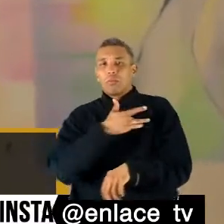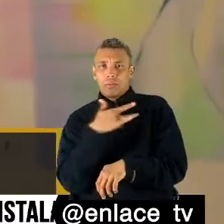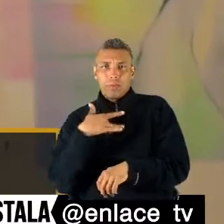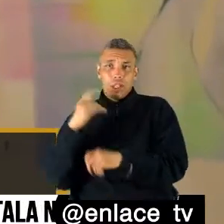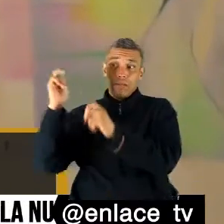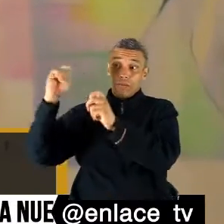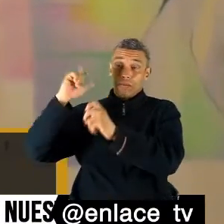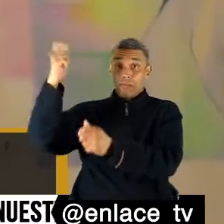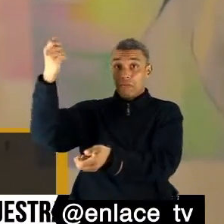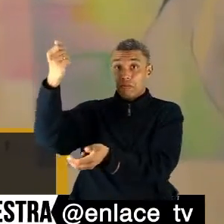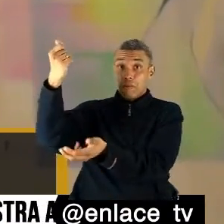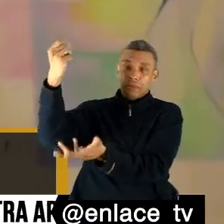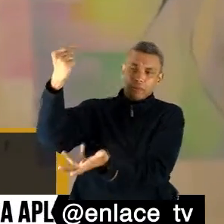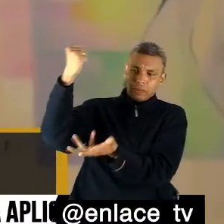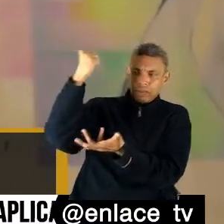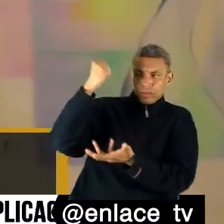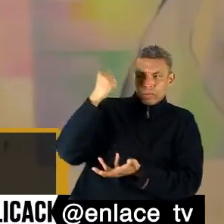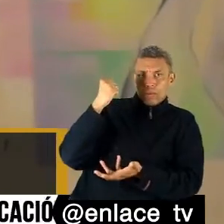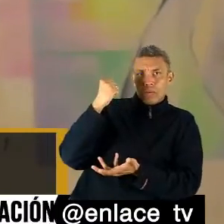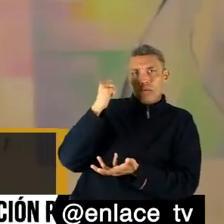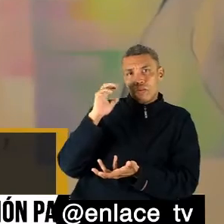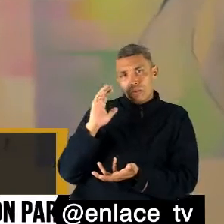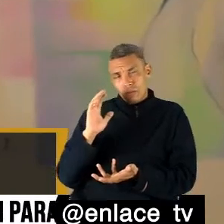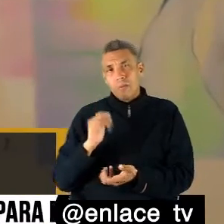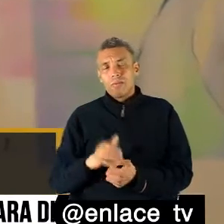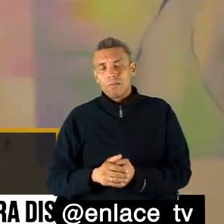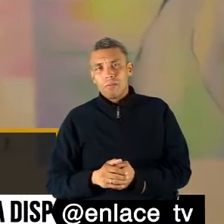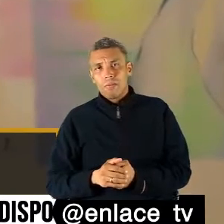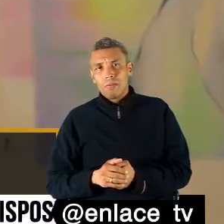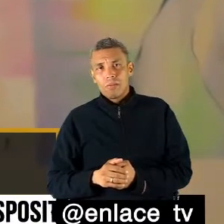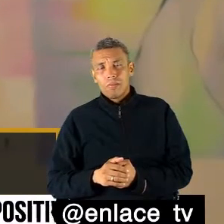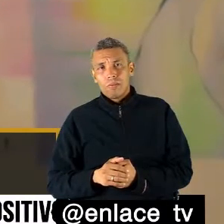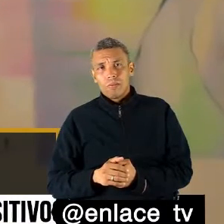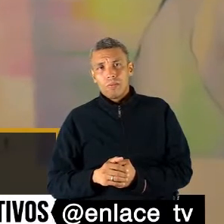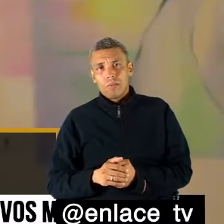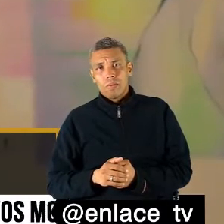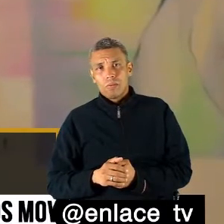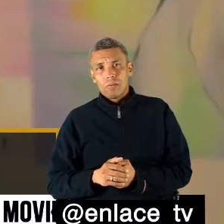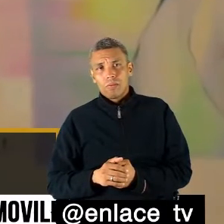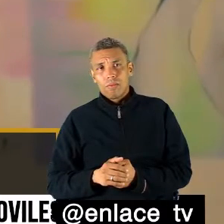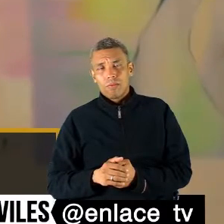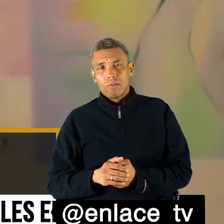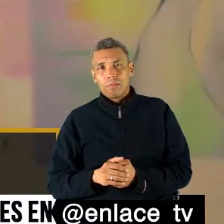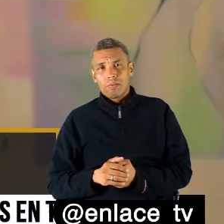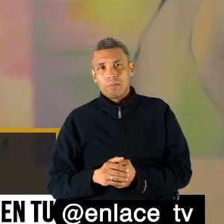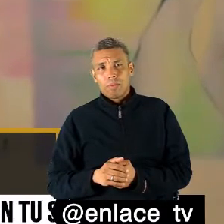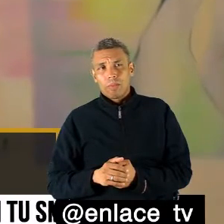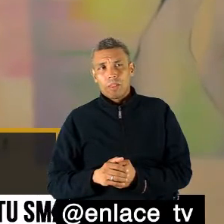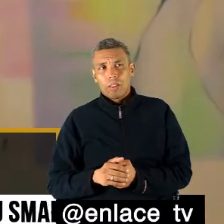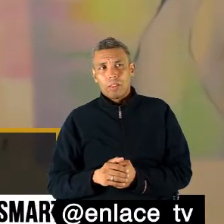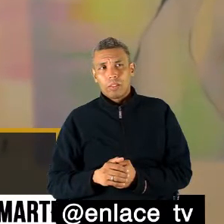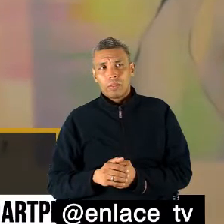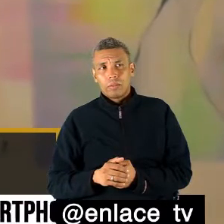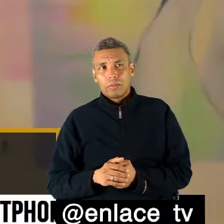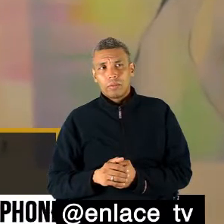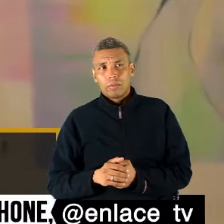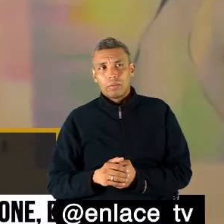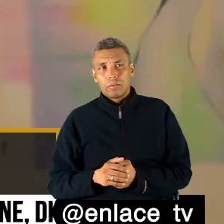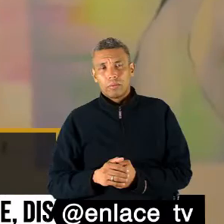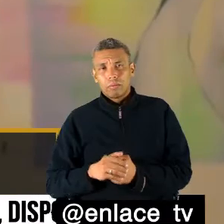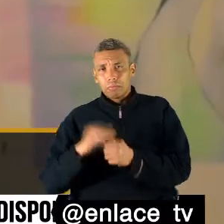ahí sí es necesario tener como este filtro, porque ya son entidades que si tienen cómo hacerle esto